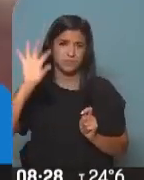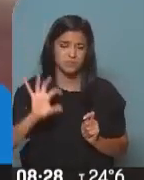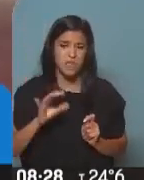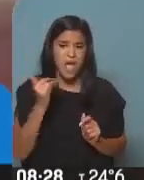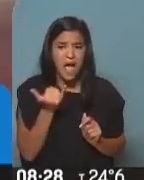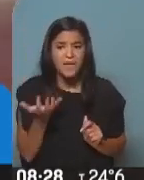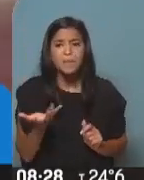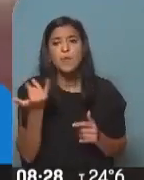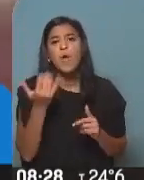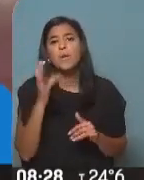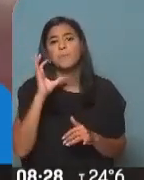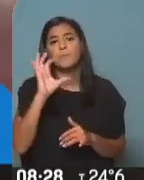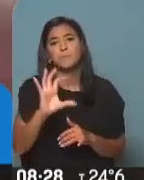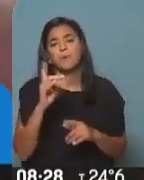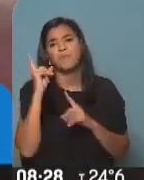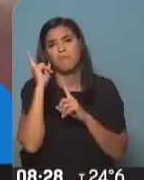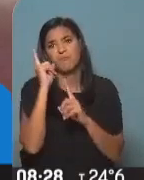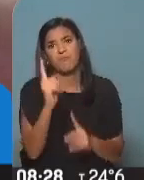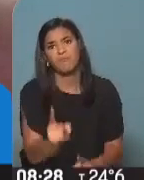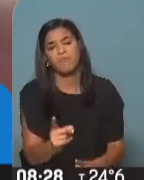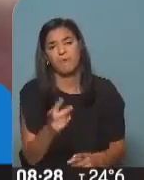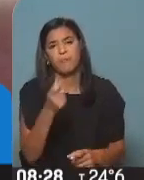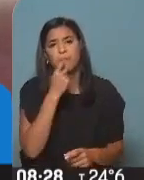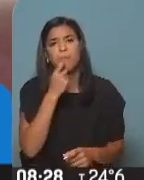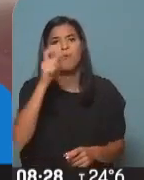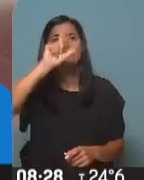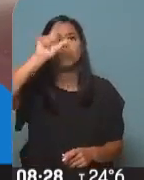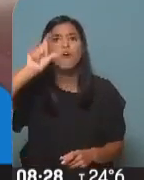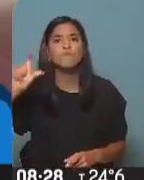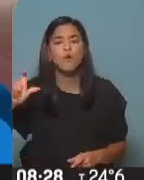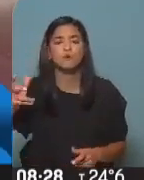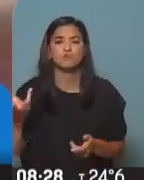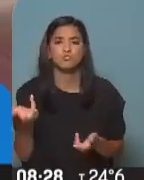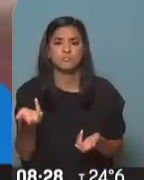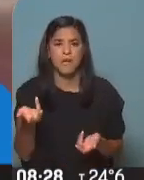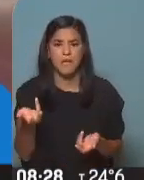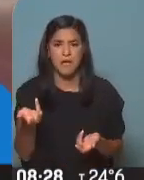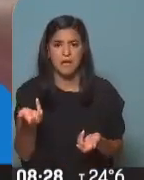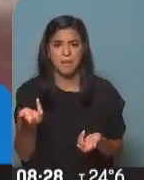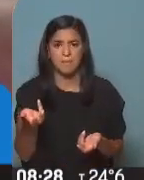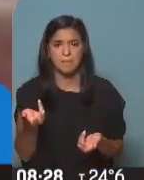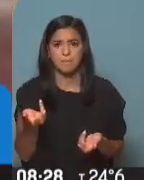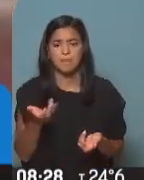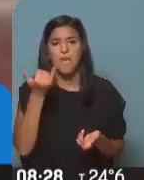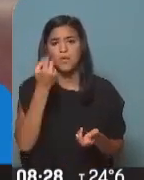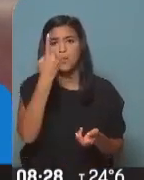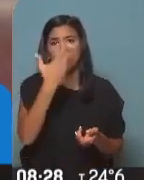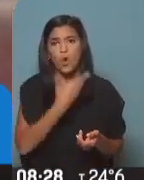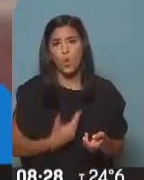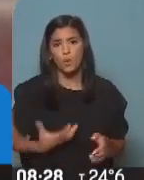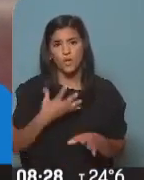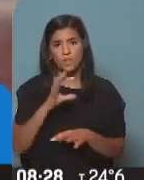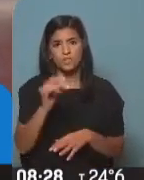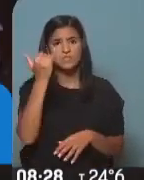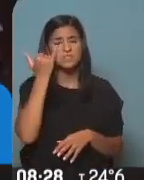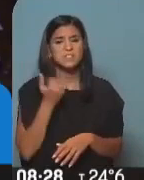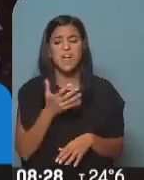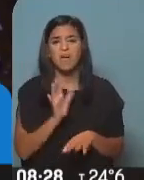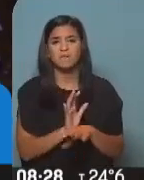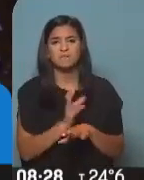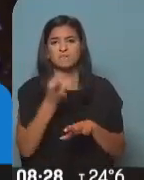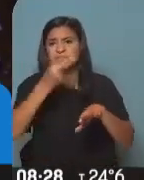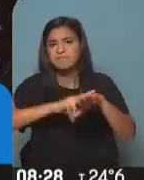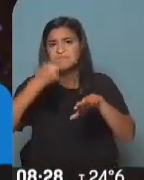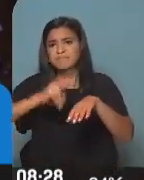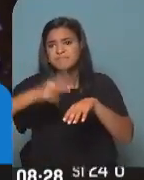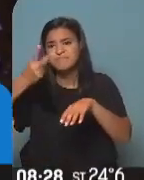hay provincias que son casi feudos. No sé si pensamos en el caso de Formosa, por ejemplo, en el cual hay un gobernador que ya, la verdad que perdí la cantidad de mandatos